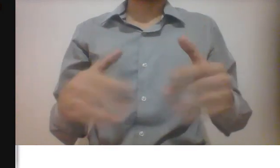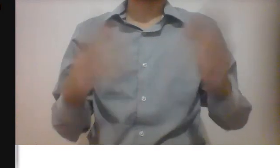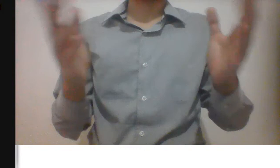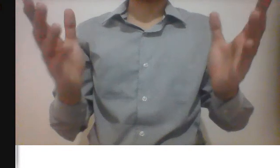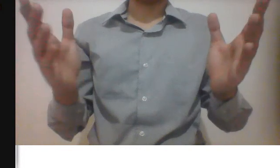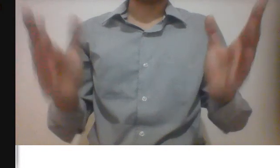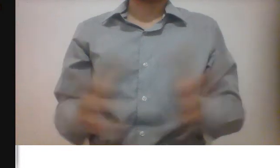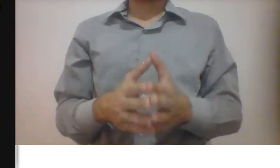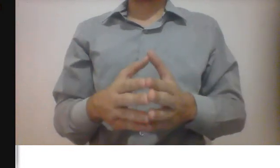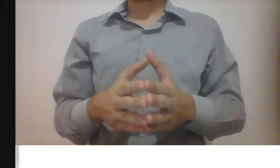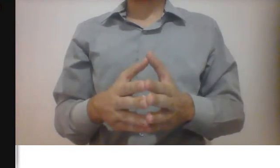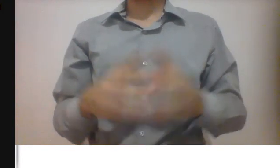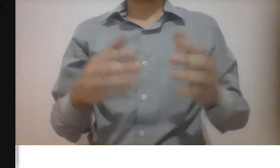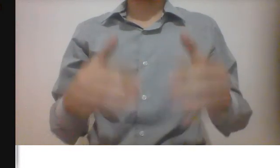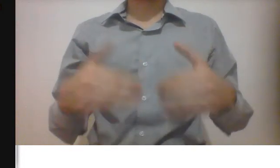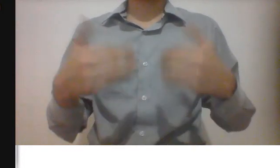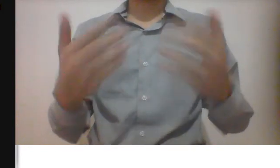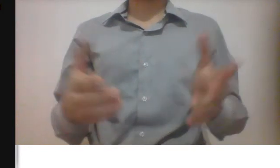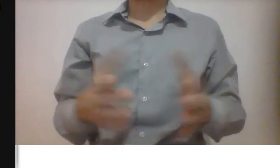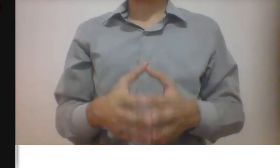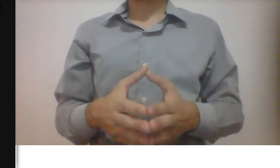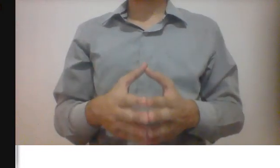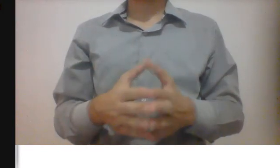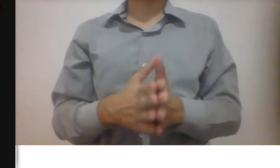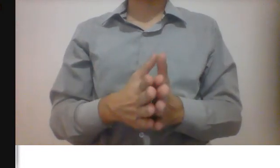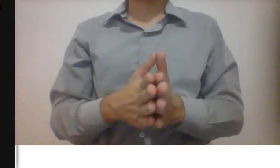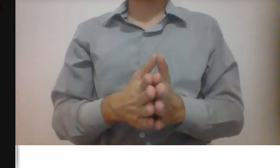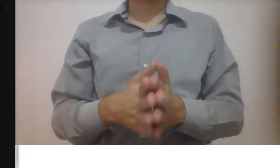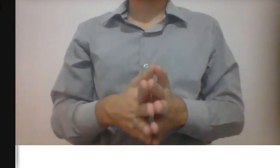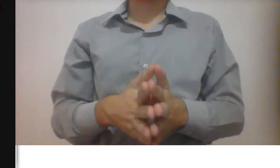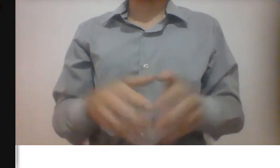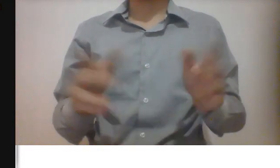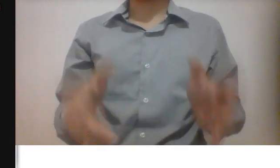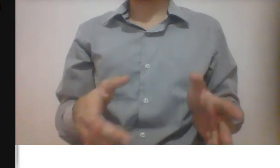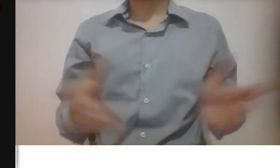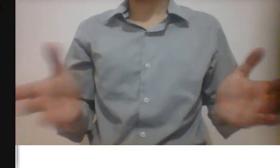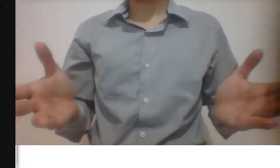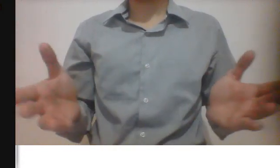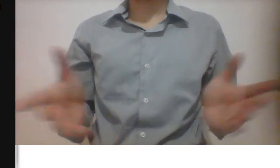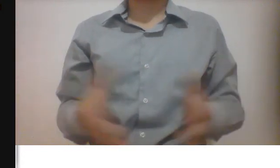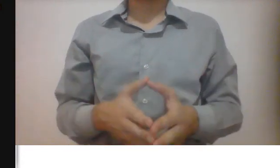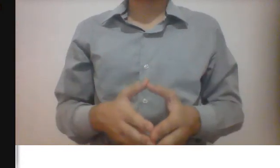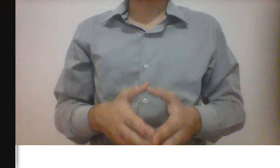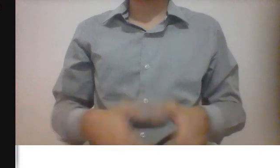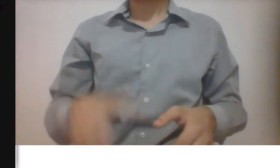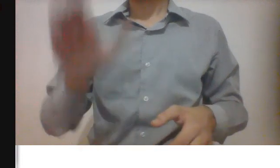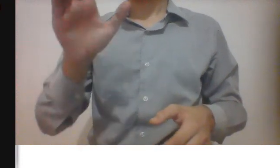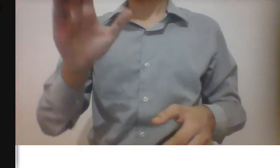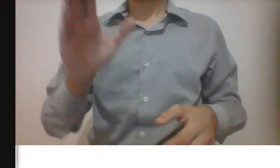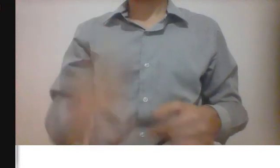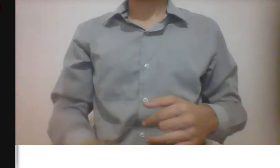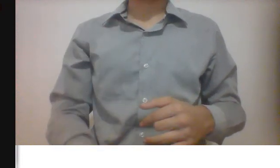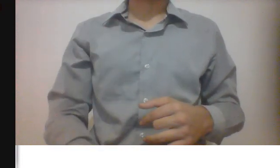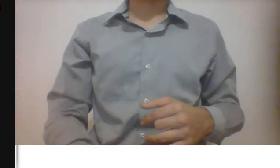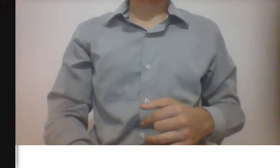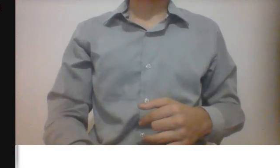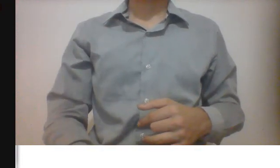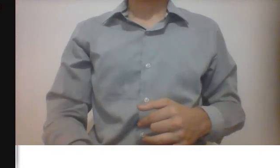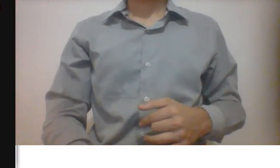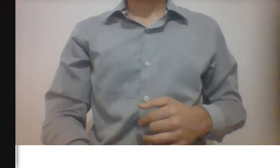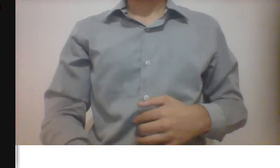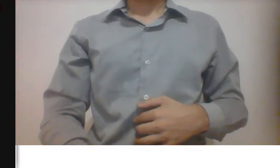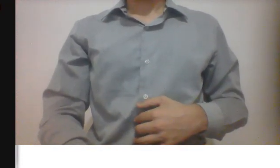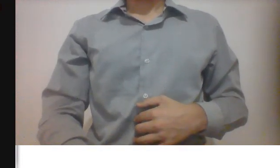que pagar pues que pague. Pero en sí no me queda nada más que decir, más que esto les agradó, me pueden dejar un like, un comentario, suscribirse, nada. Nos vemos y hasta luego.